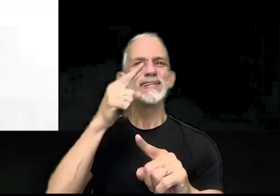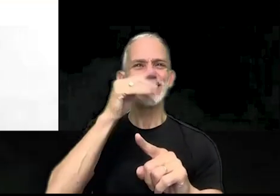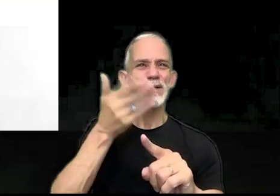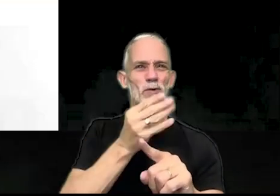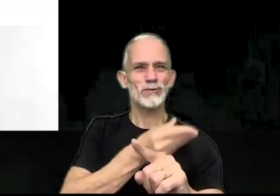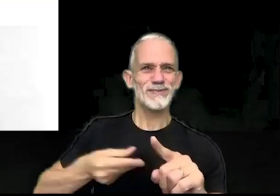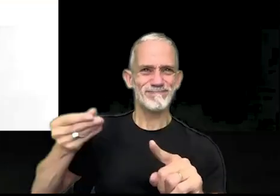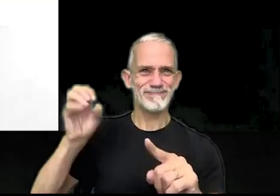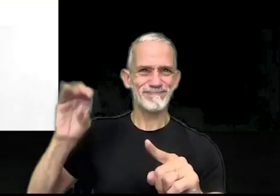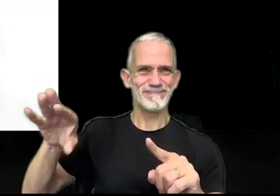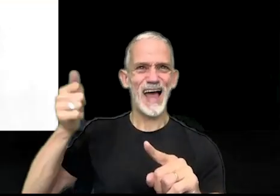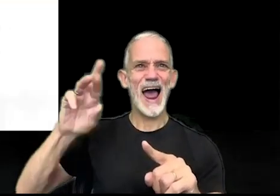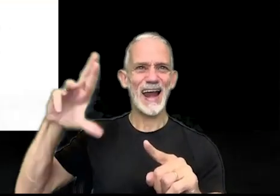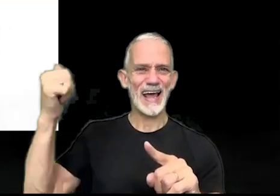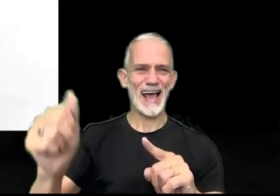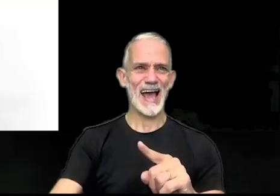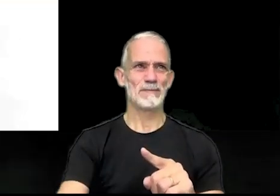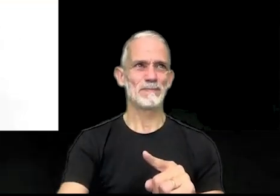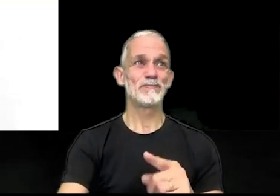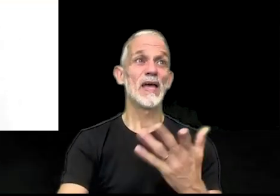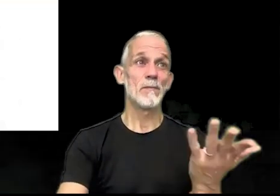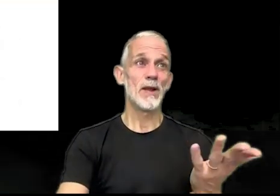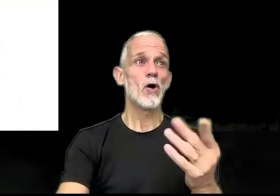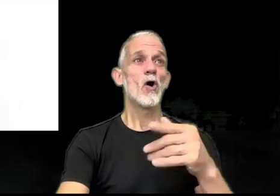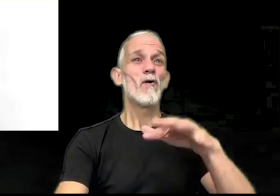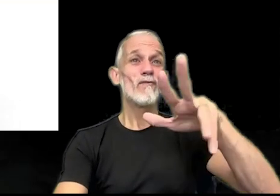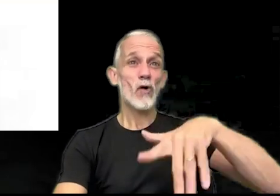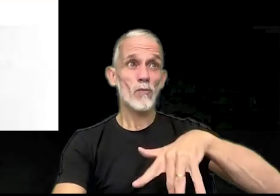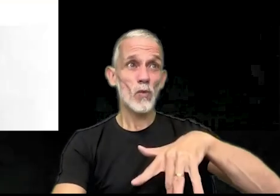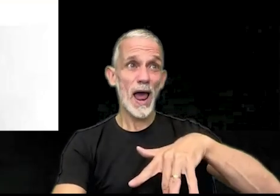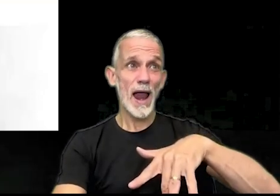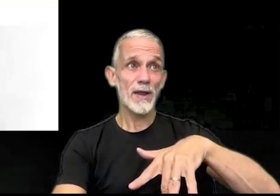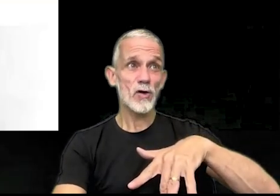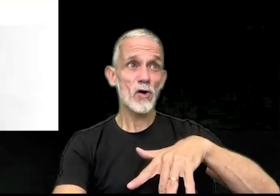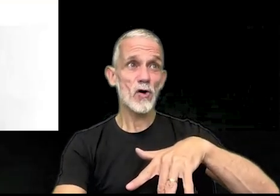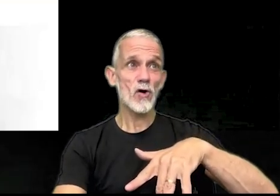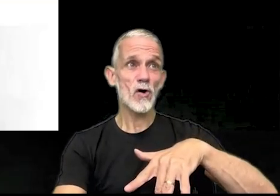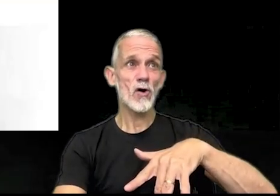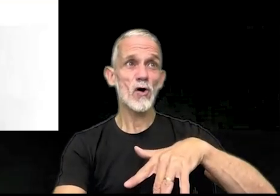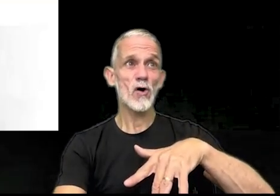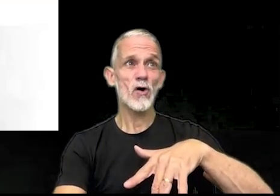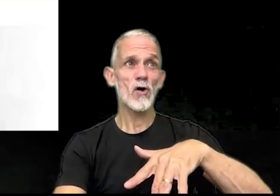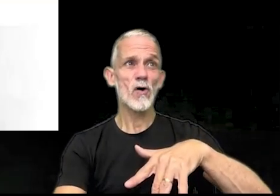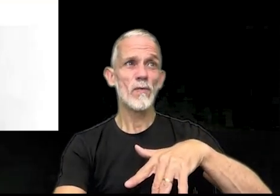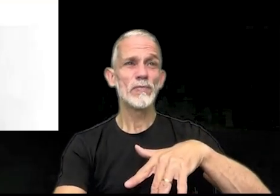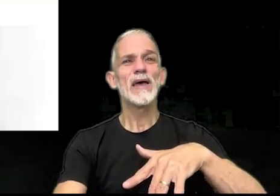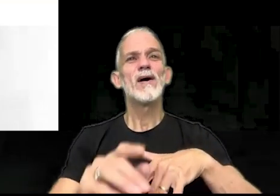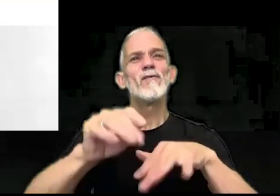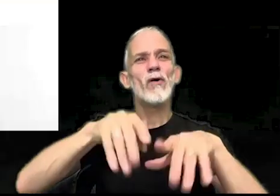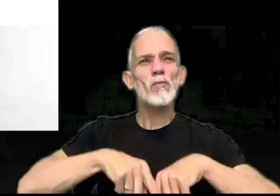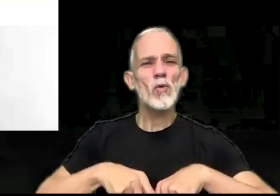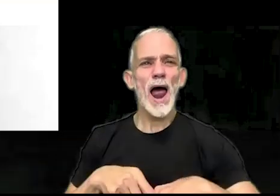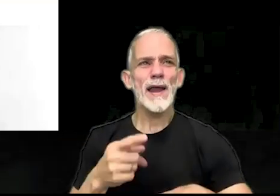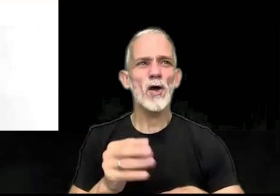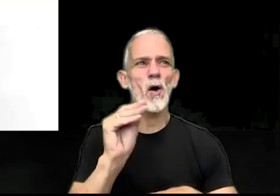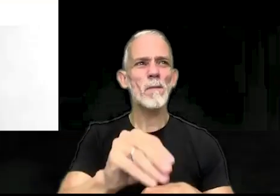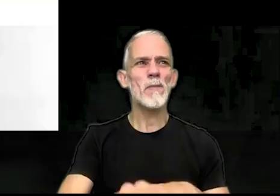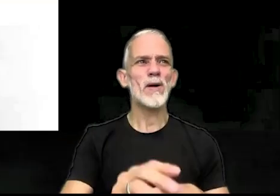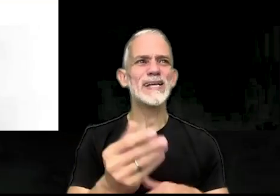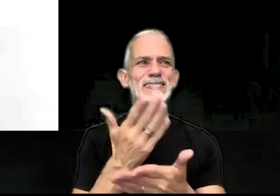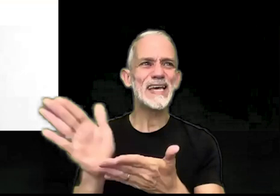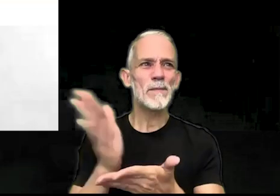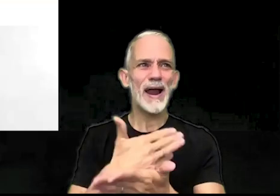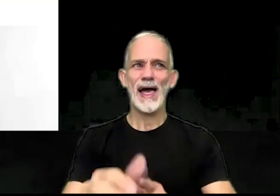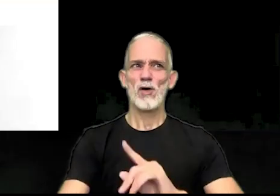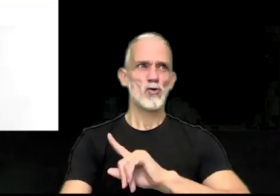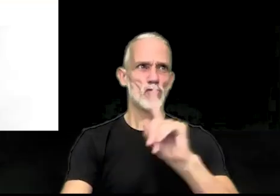le realizó el pagador. Pero en el formulario no lo voy a tener como una declaración